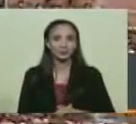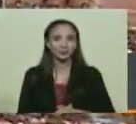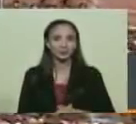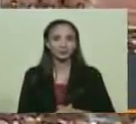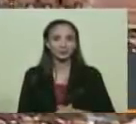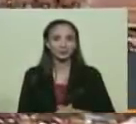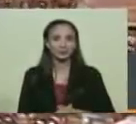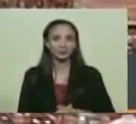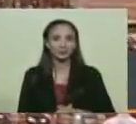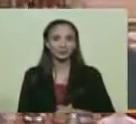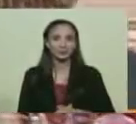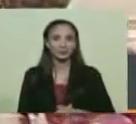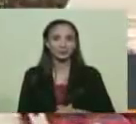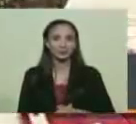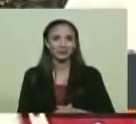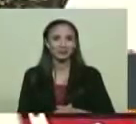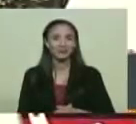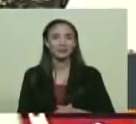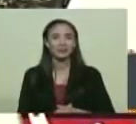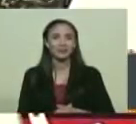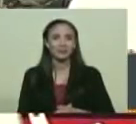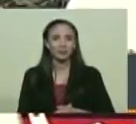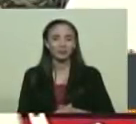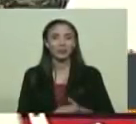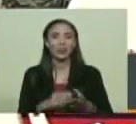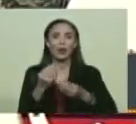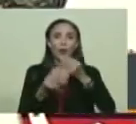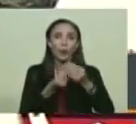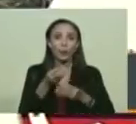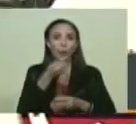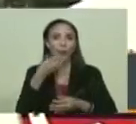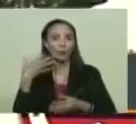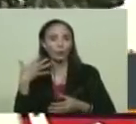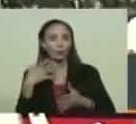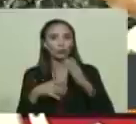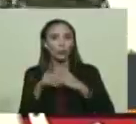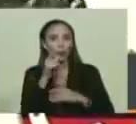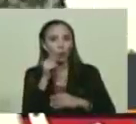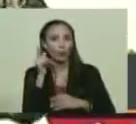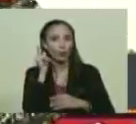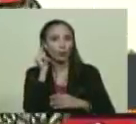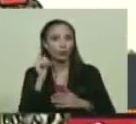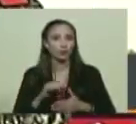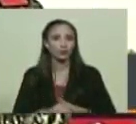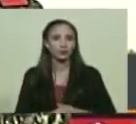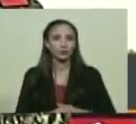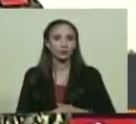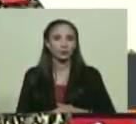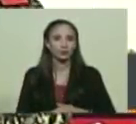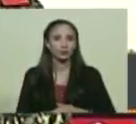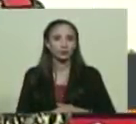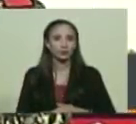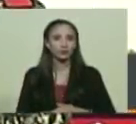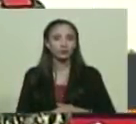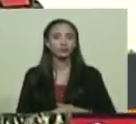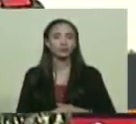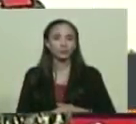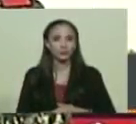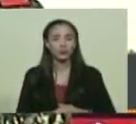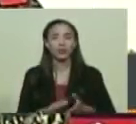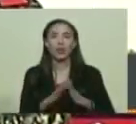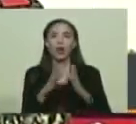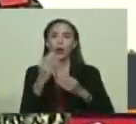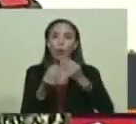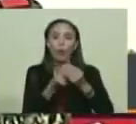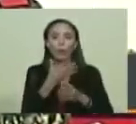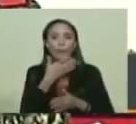ejemplar, en sentirse orgullosos y orgullosas ustedes, jóvenes graduando, de ser los